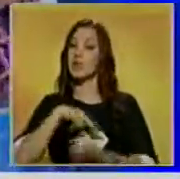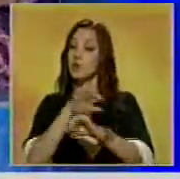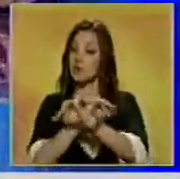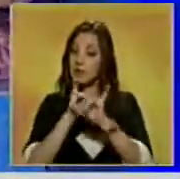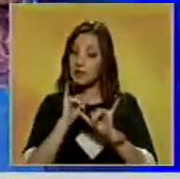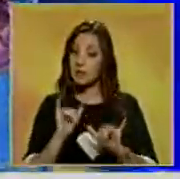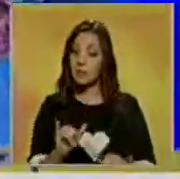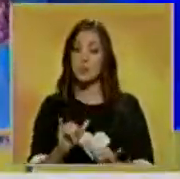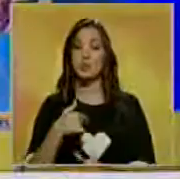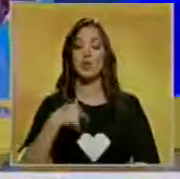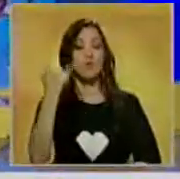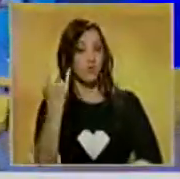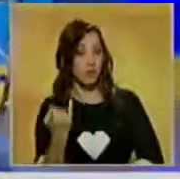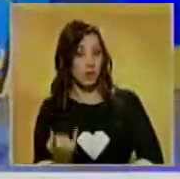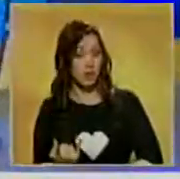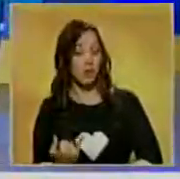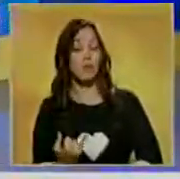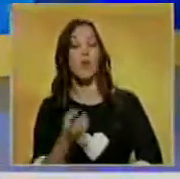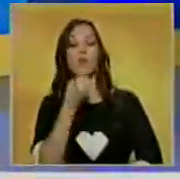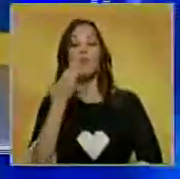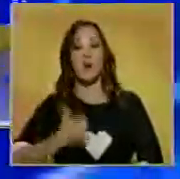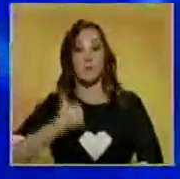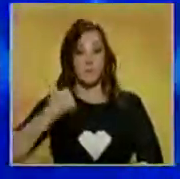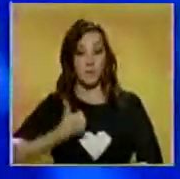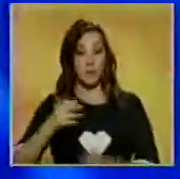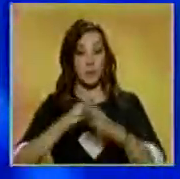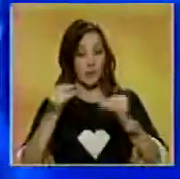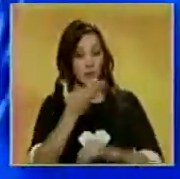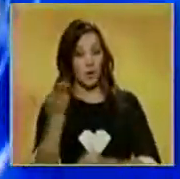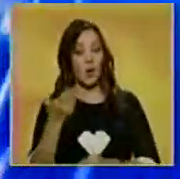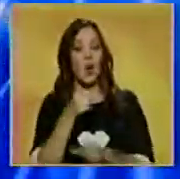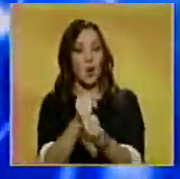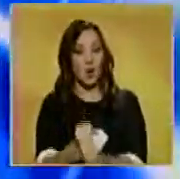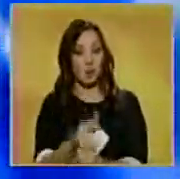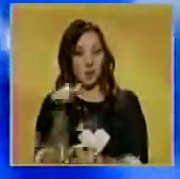al final. Yo soy Federica Guzmán. Buen provecho para todos y los espero esta noche aquí en Estrenos y Estrellas.